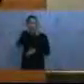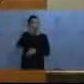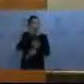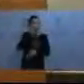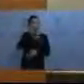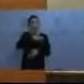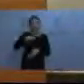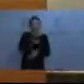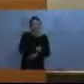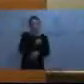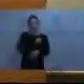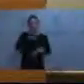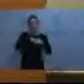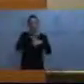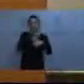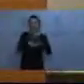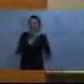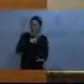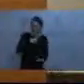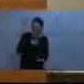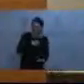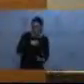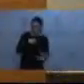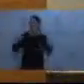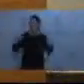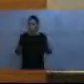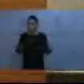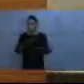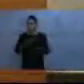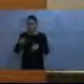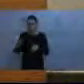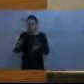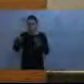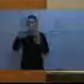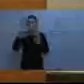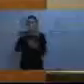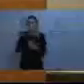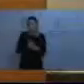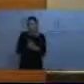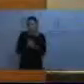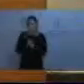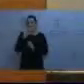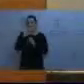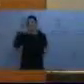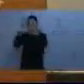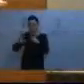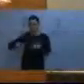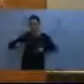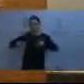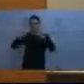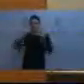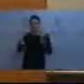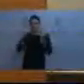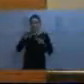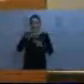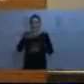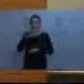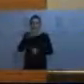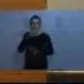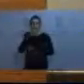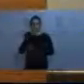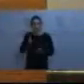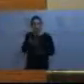o no pueden gestionar, es como, al final, si usted me permite el símil, es como